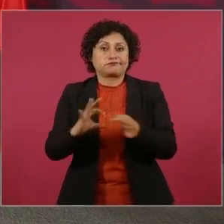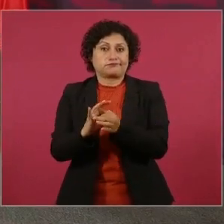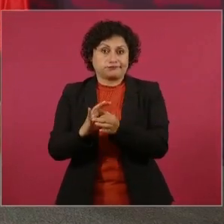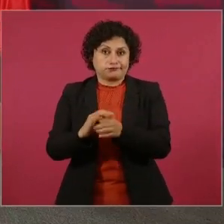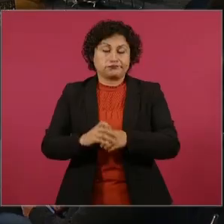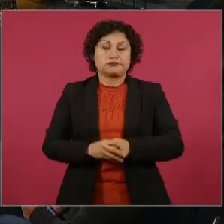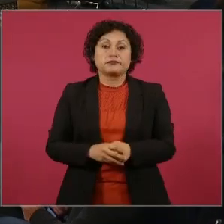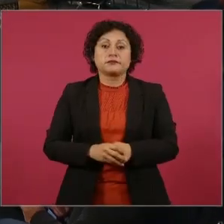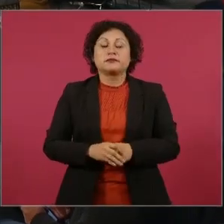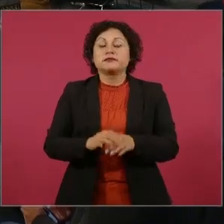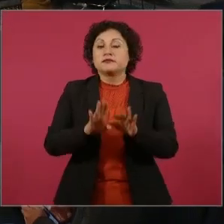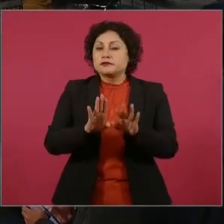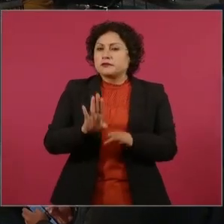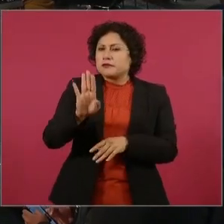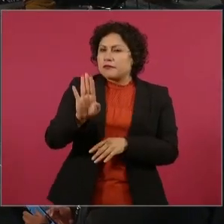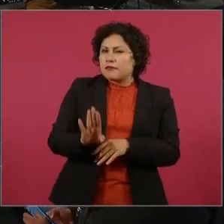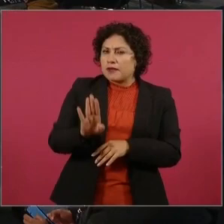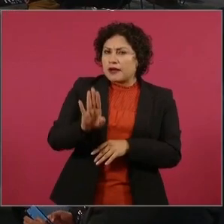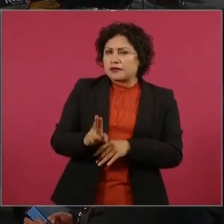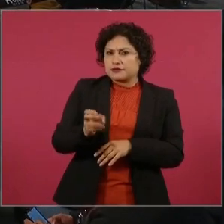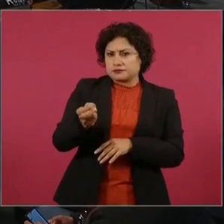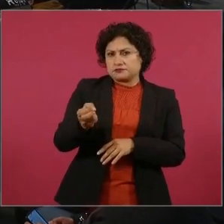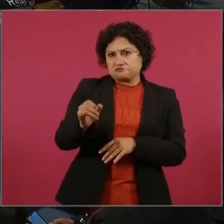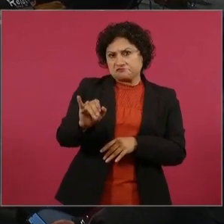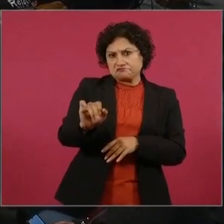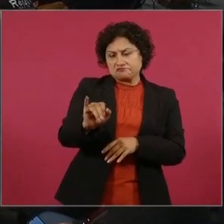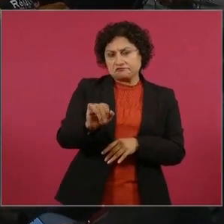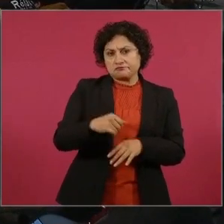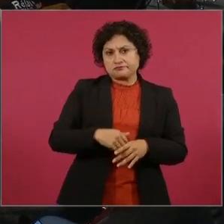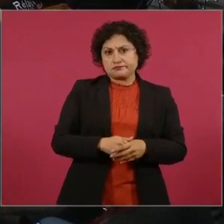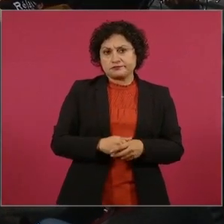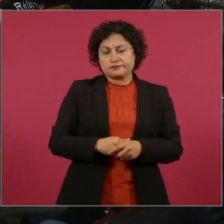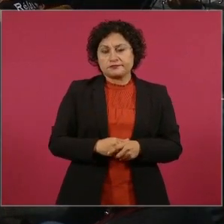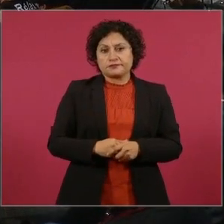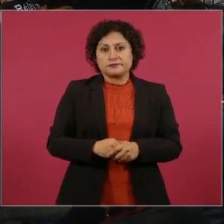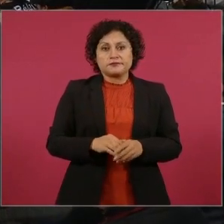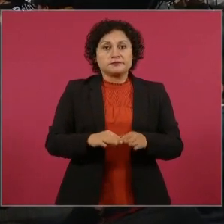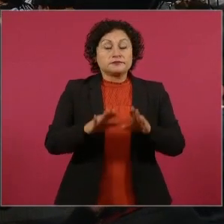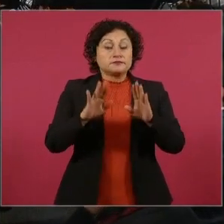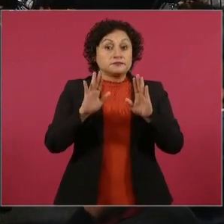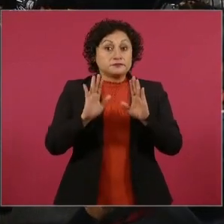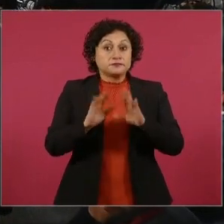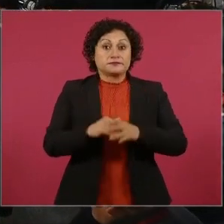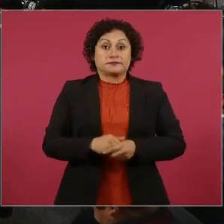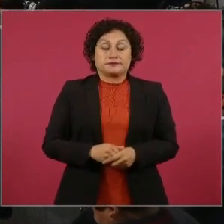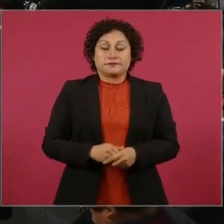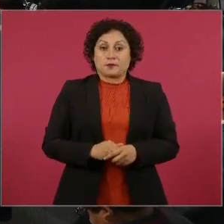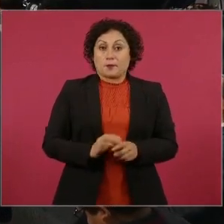defensa parece que sí digo